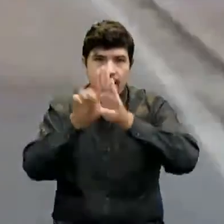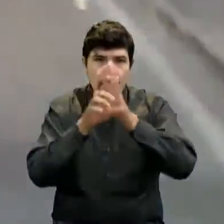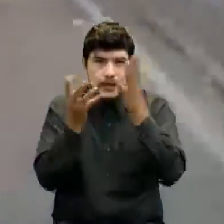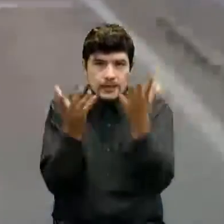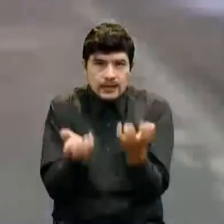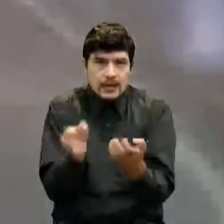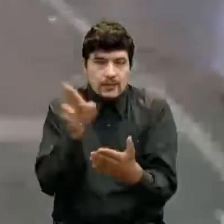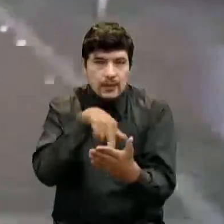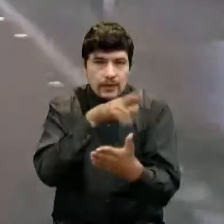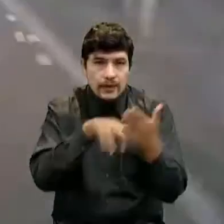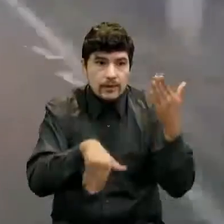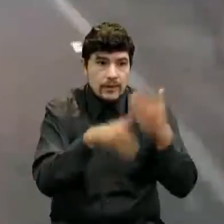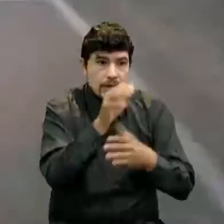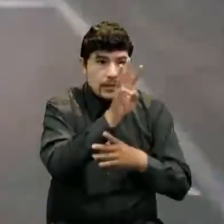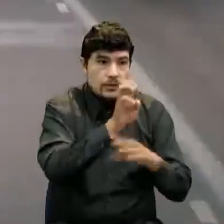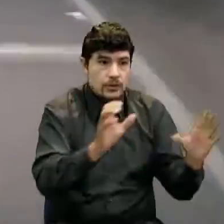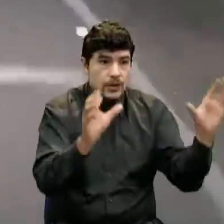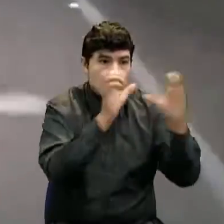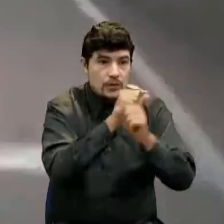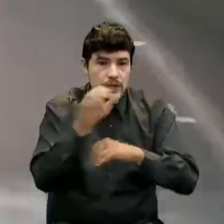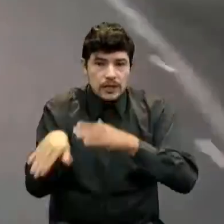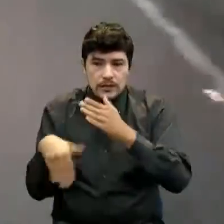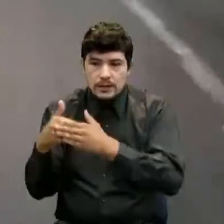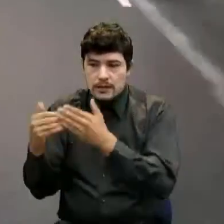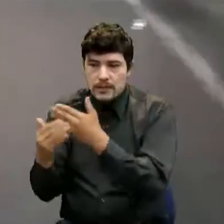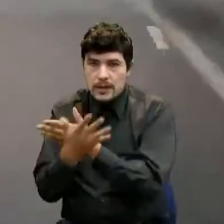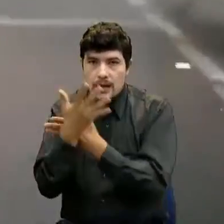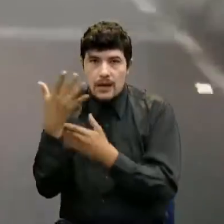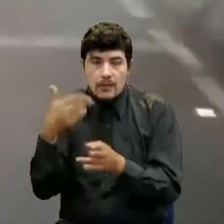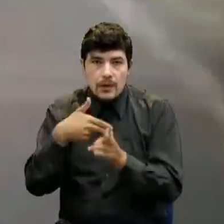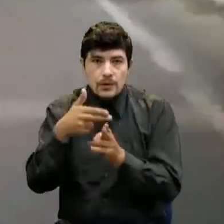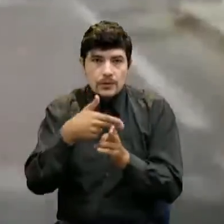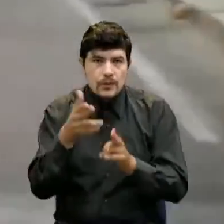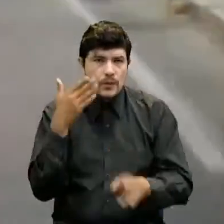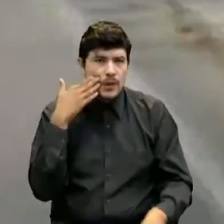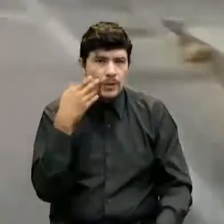municipio a partir de las 8 de la noche y hasta las 5 de la mañana, hasta el próximo 20 de diciembre.